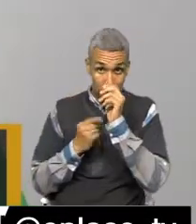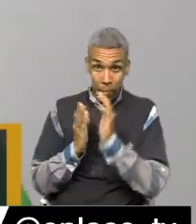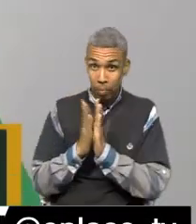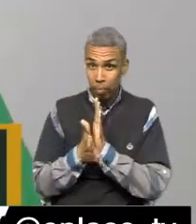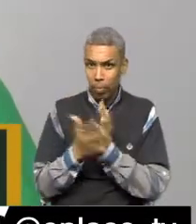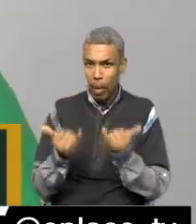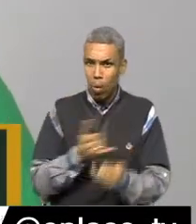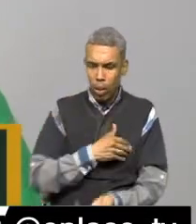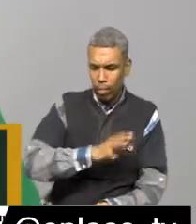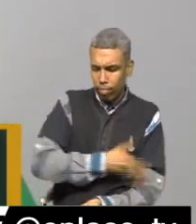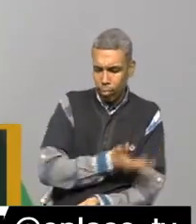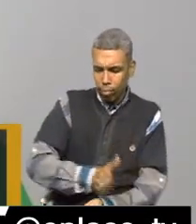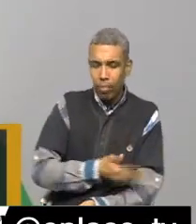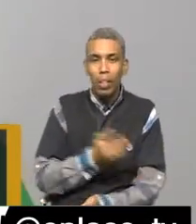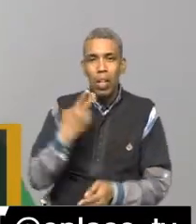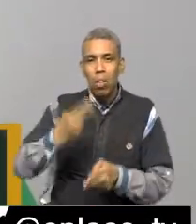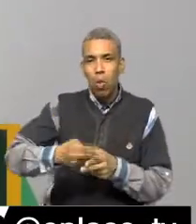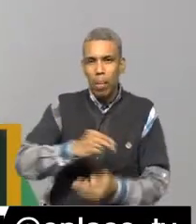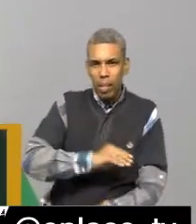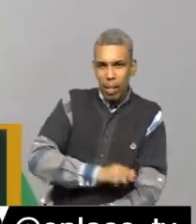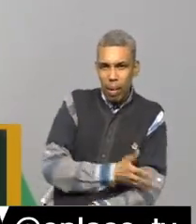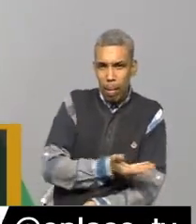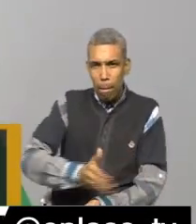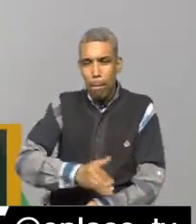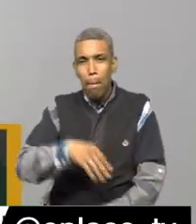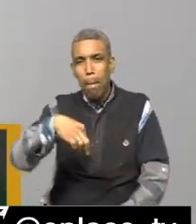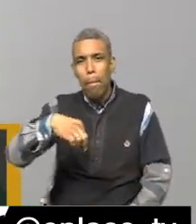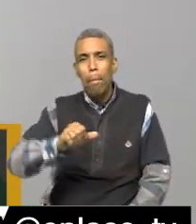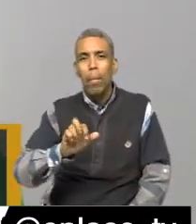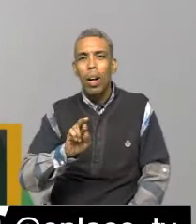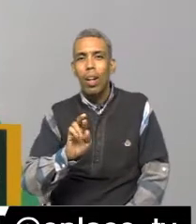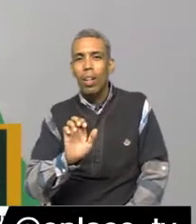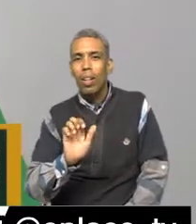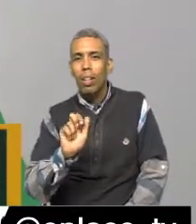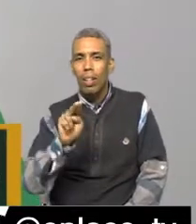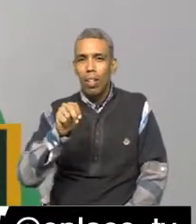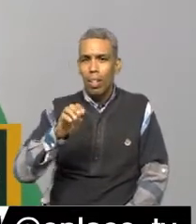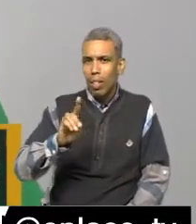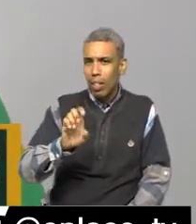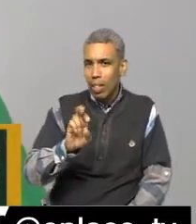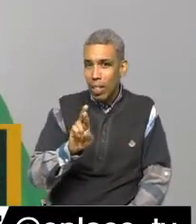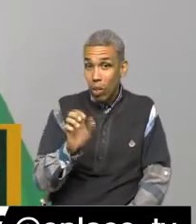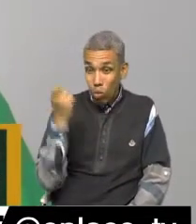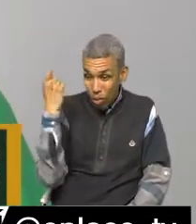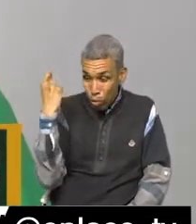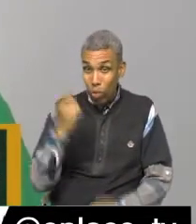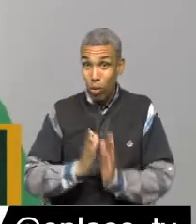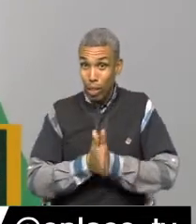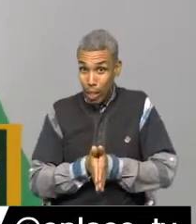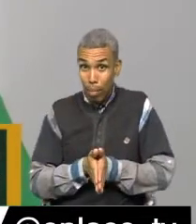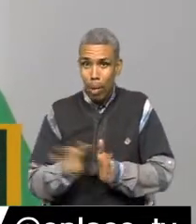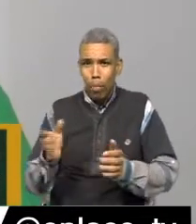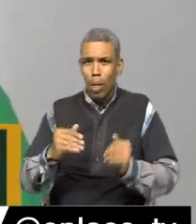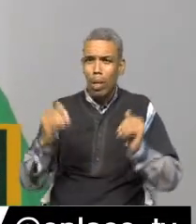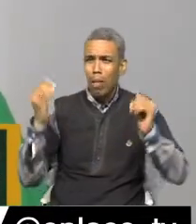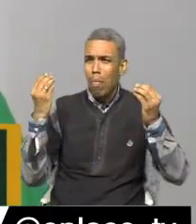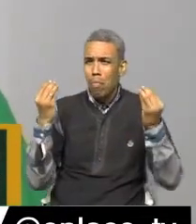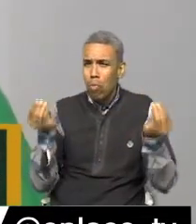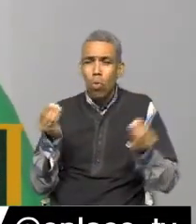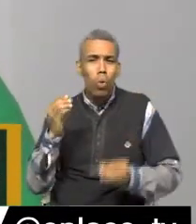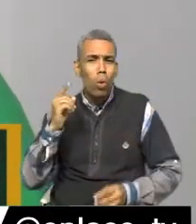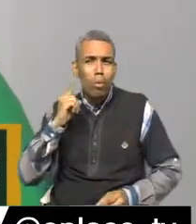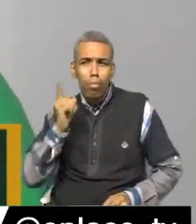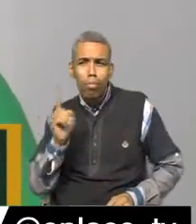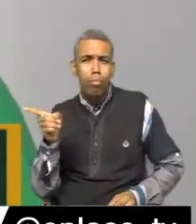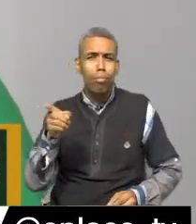para el pueblo barranqueño, que llama El Parrandero, que se gozó bastante en diciembre y todavía está sonando en las emisoras